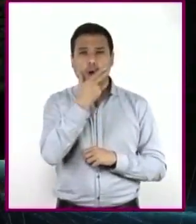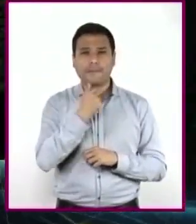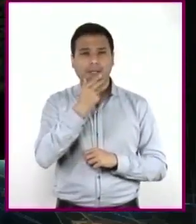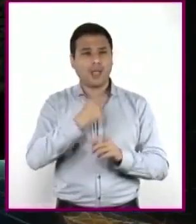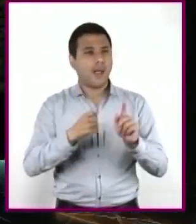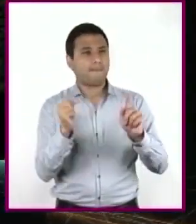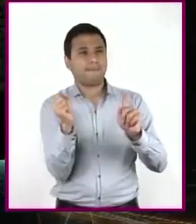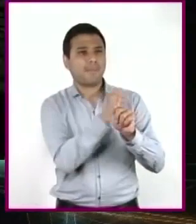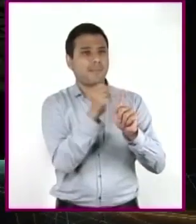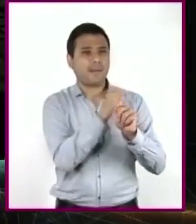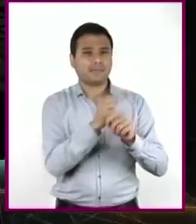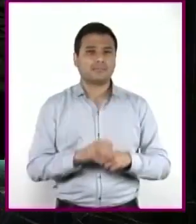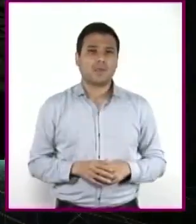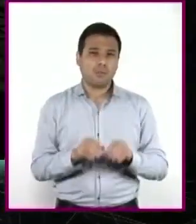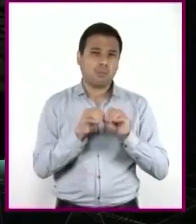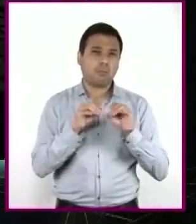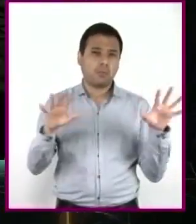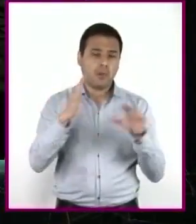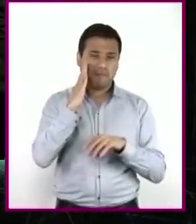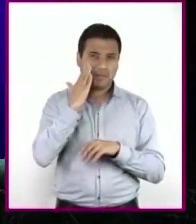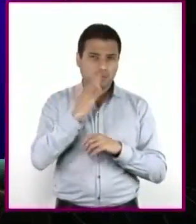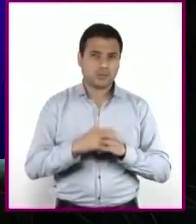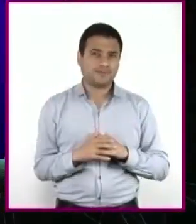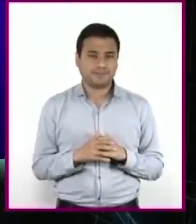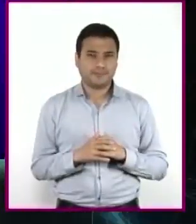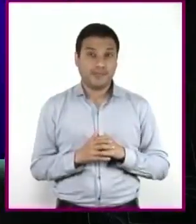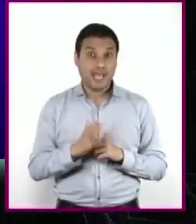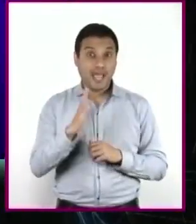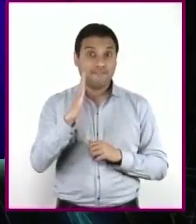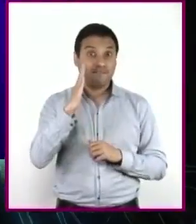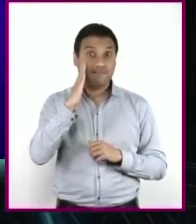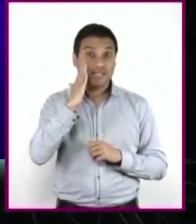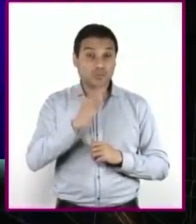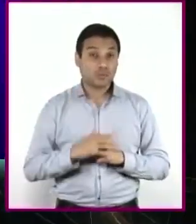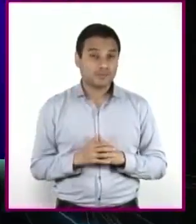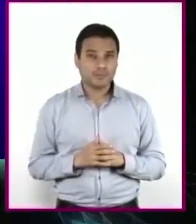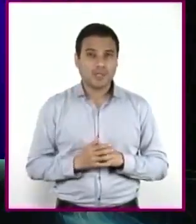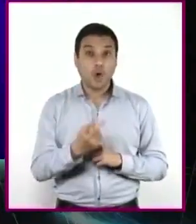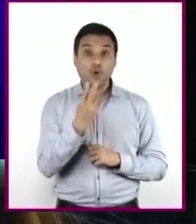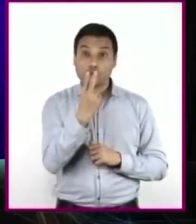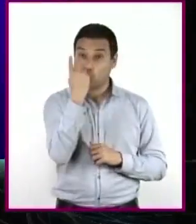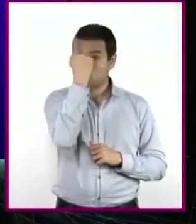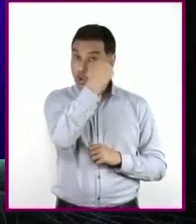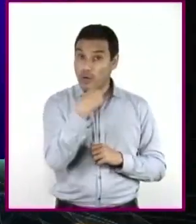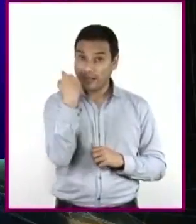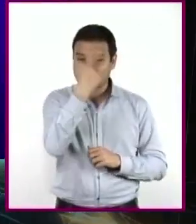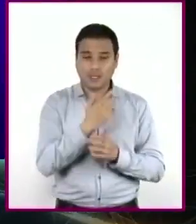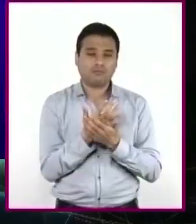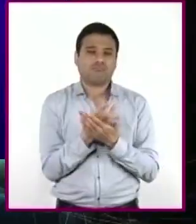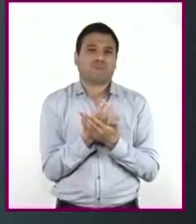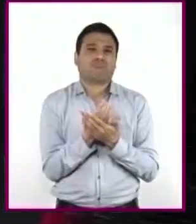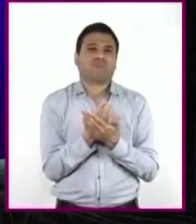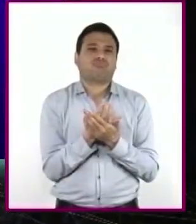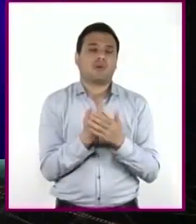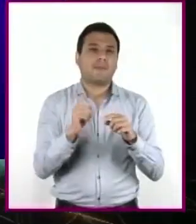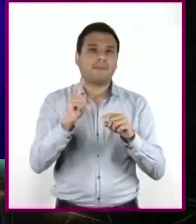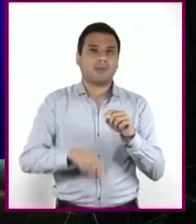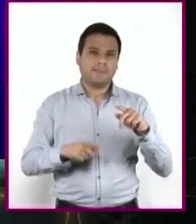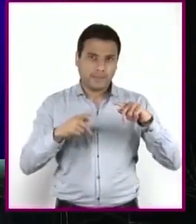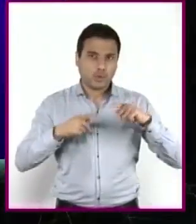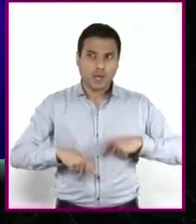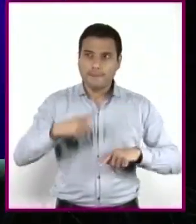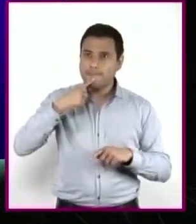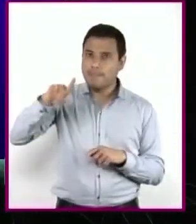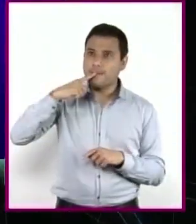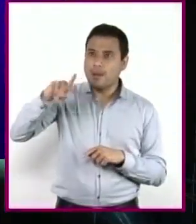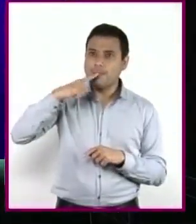mismo atacaba a otro hombre al azar. Lo publicó en Facebook y la red social tardó más de 2 horas en quitarlo, a pesar